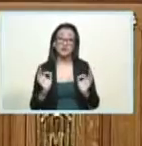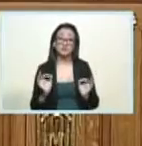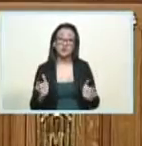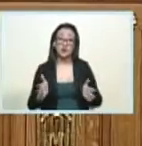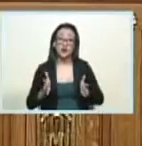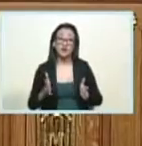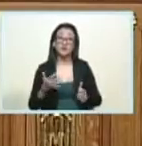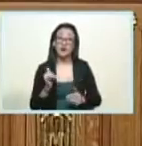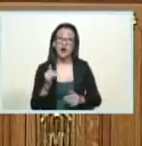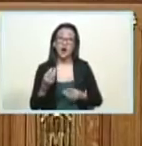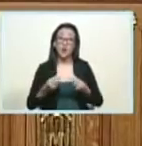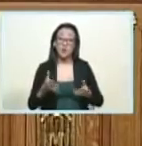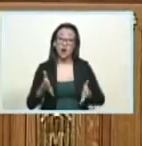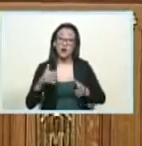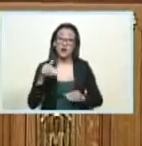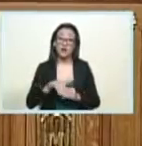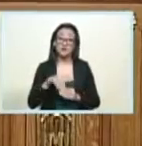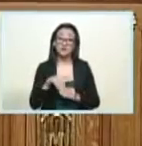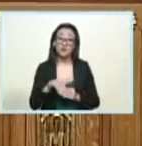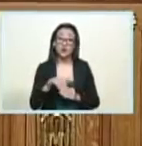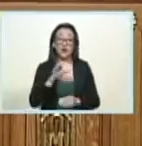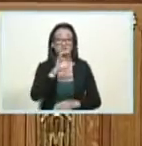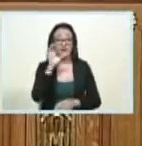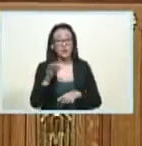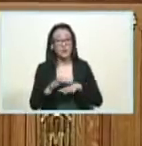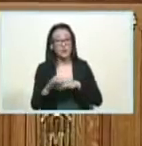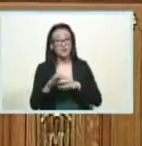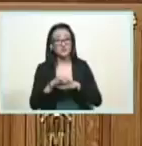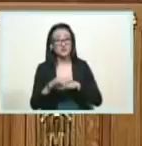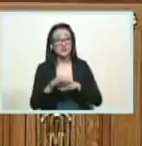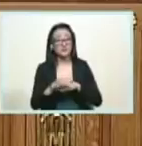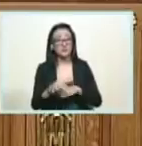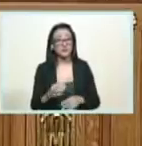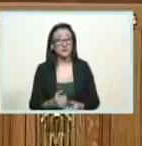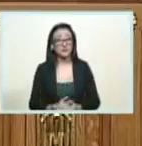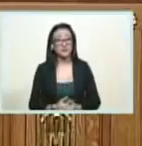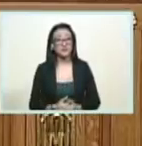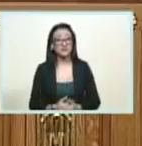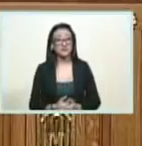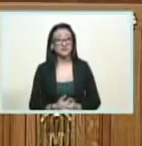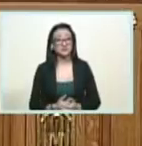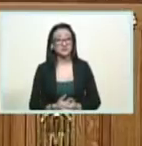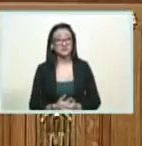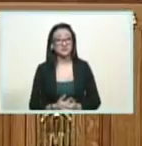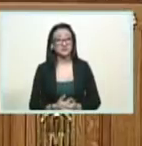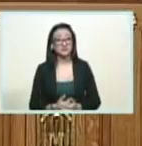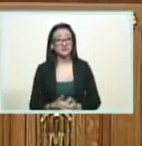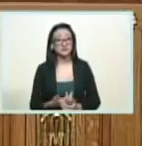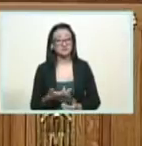porque tienen cómo ganar elecciones también en estados, en municipios, y estarían contando